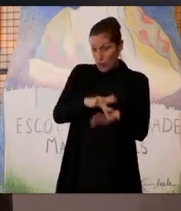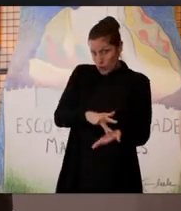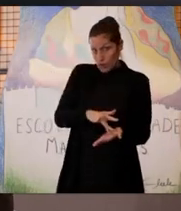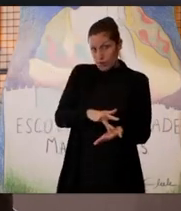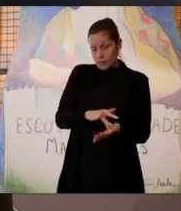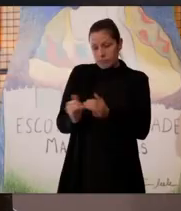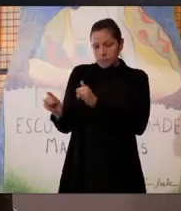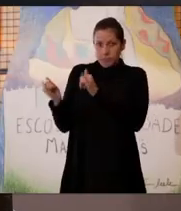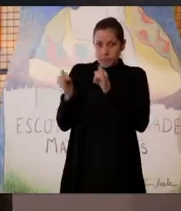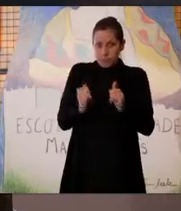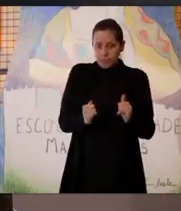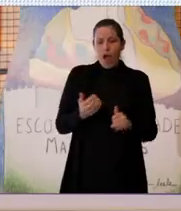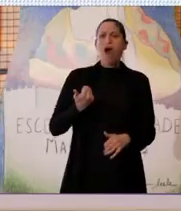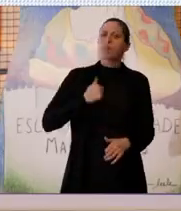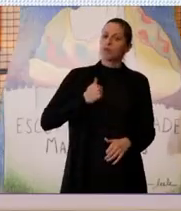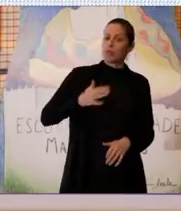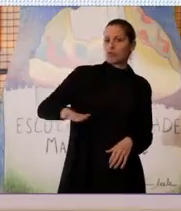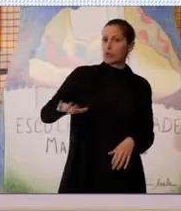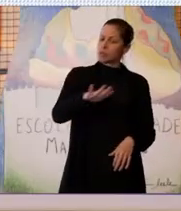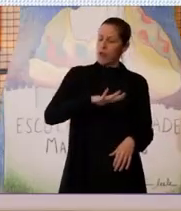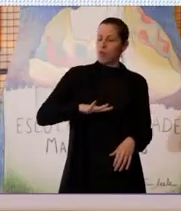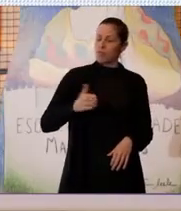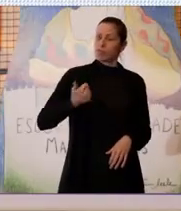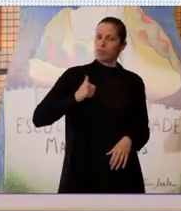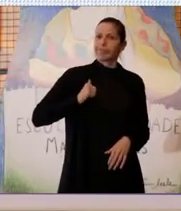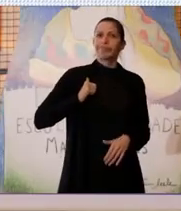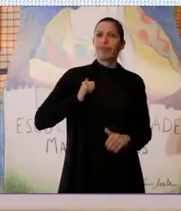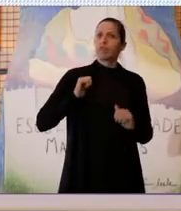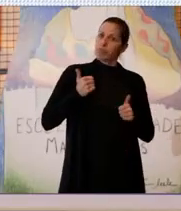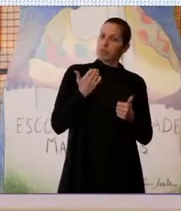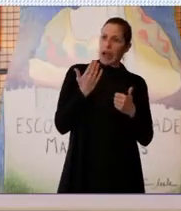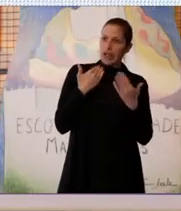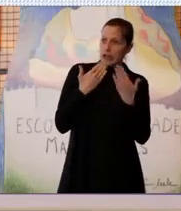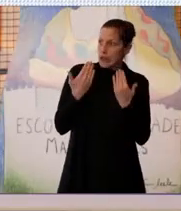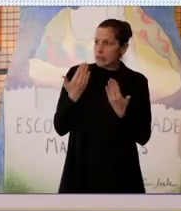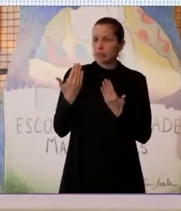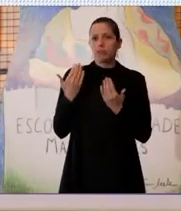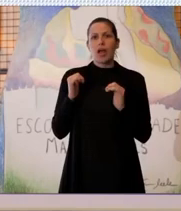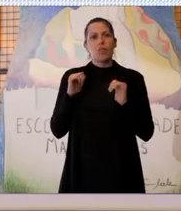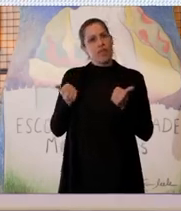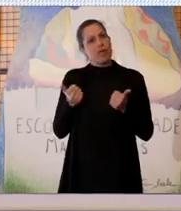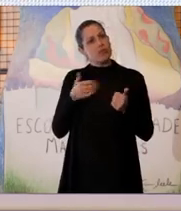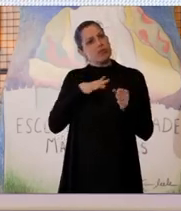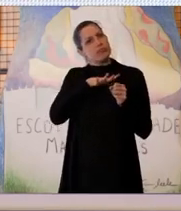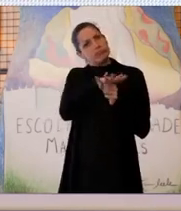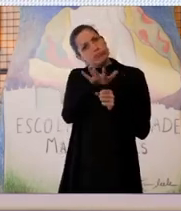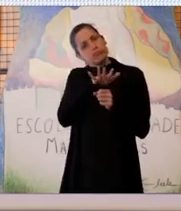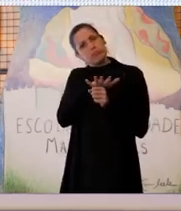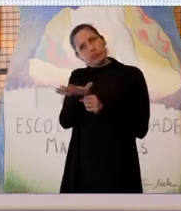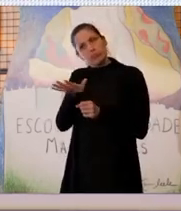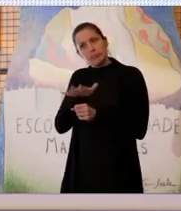aprovechamos el espacio que tenemos nos relacionamos Y empezamos a ser influyentes